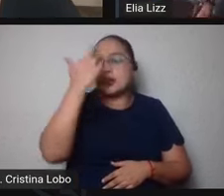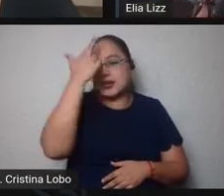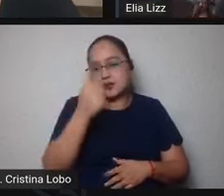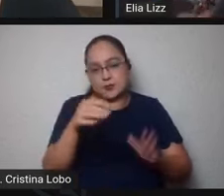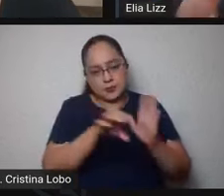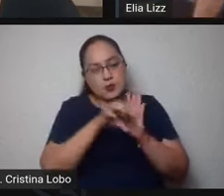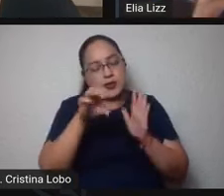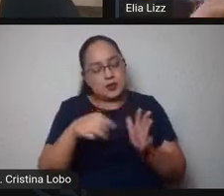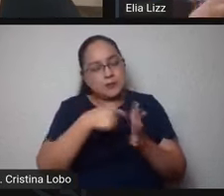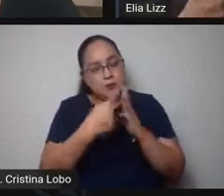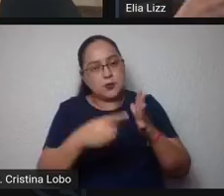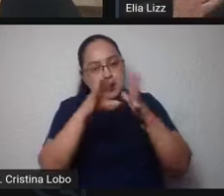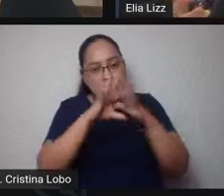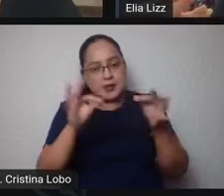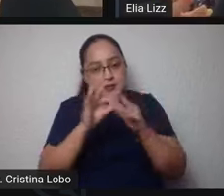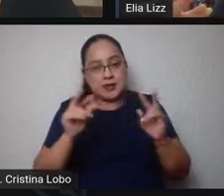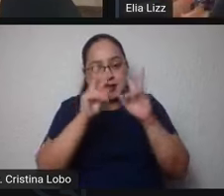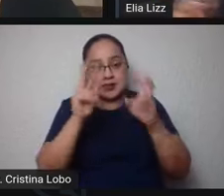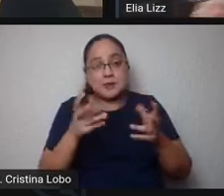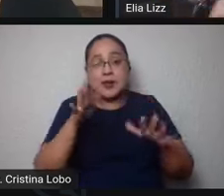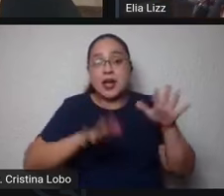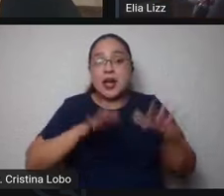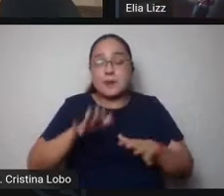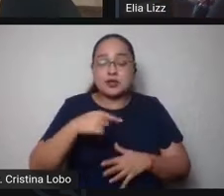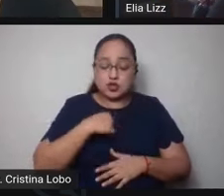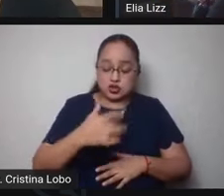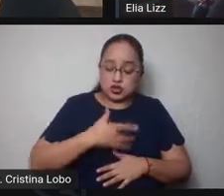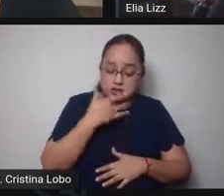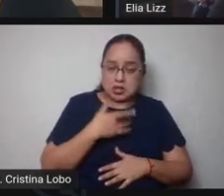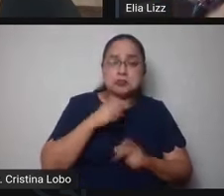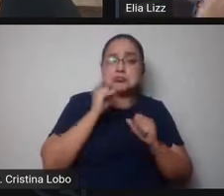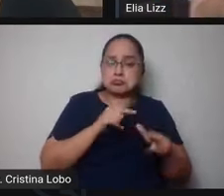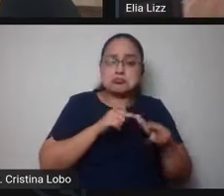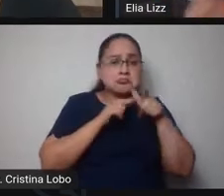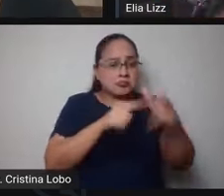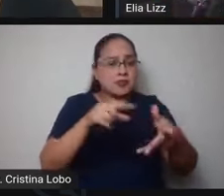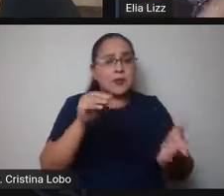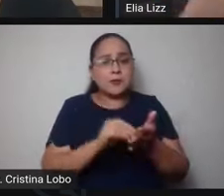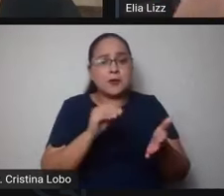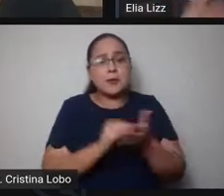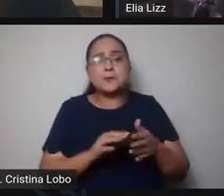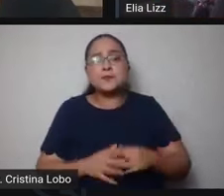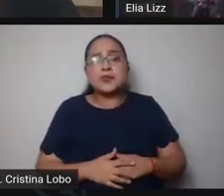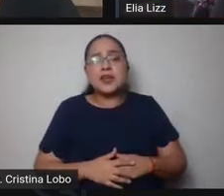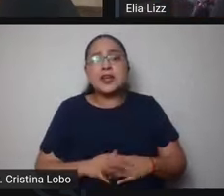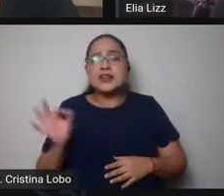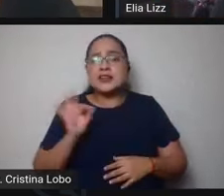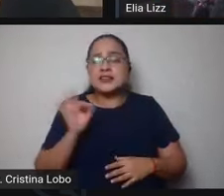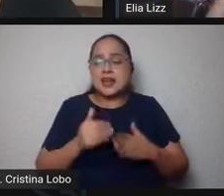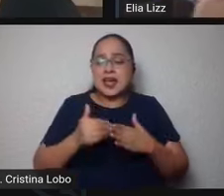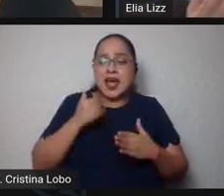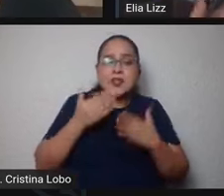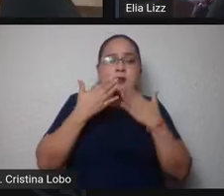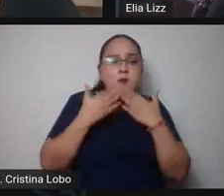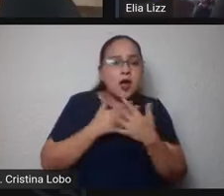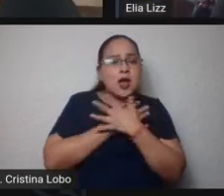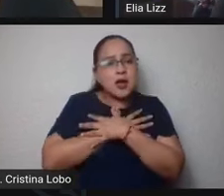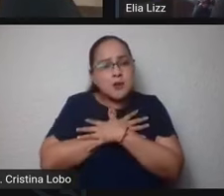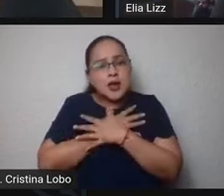hablado del tema, no dejamos de sentir. Yo creo que a lo mejor no hay un juego previo, no hay